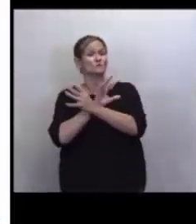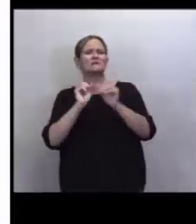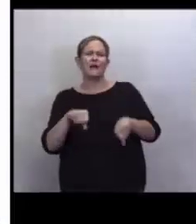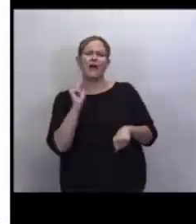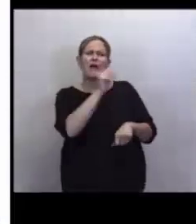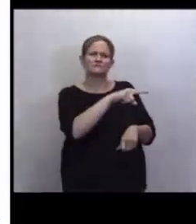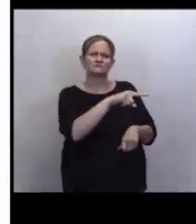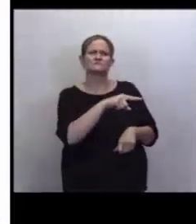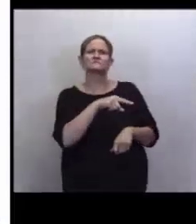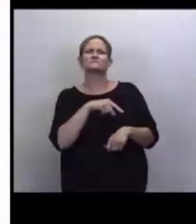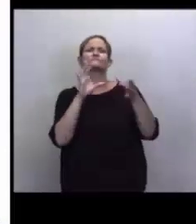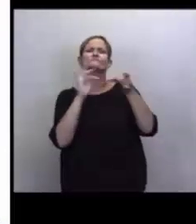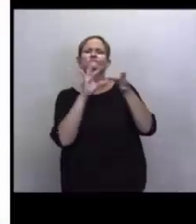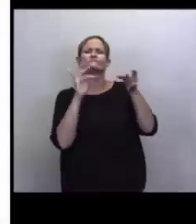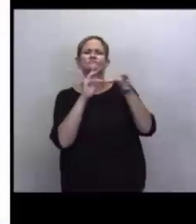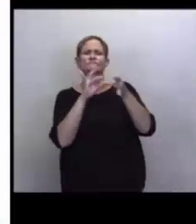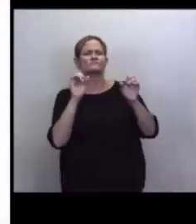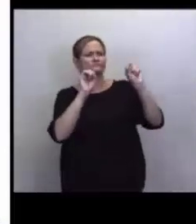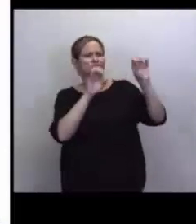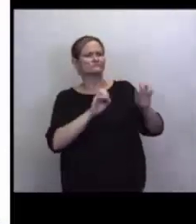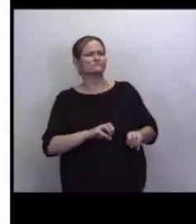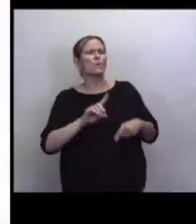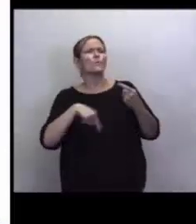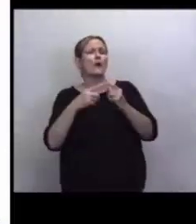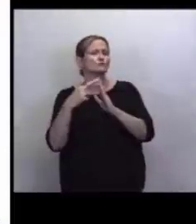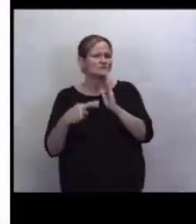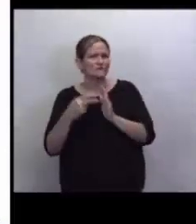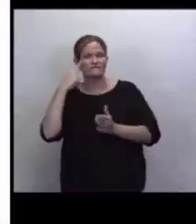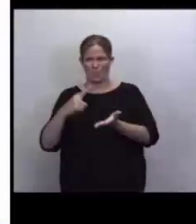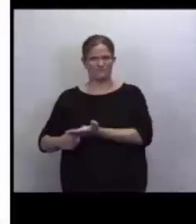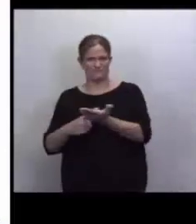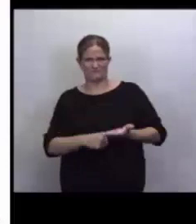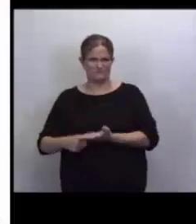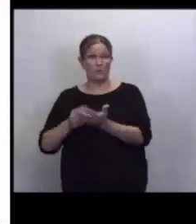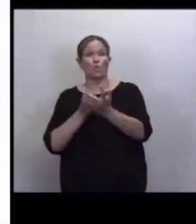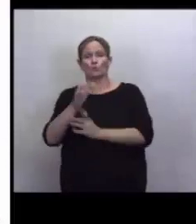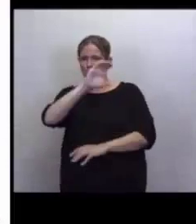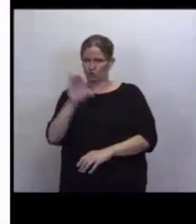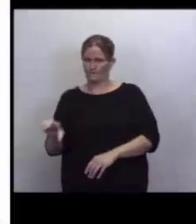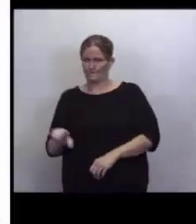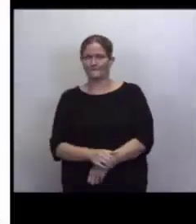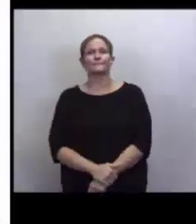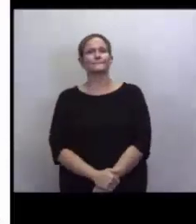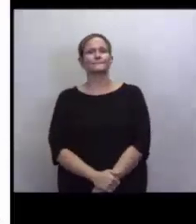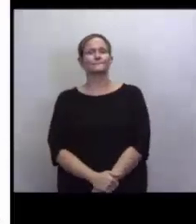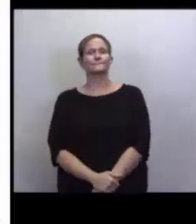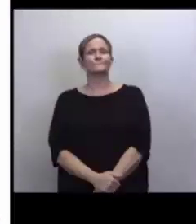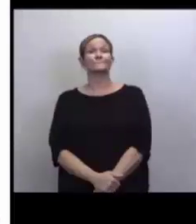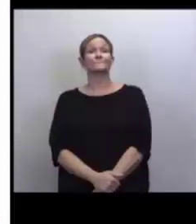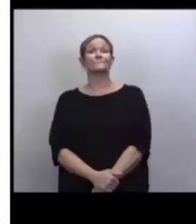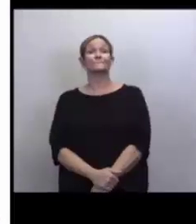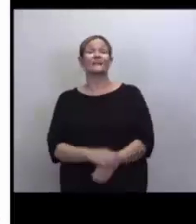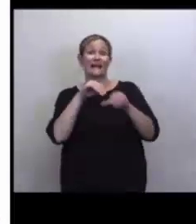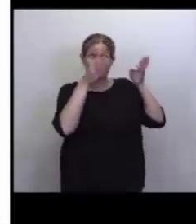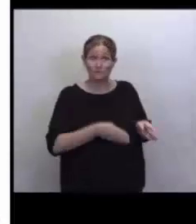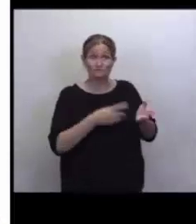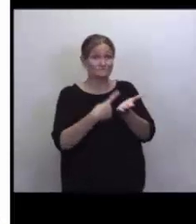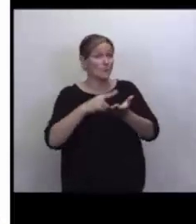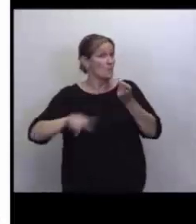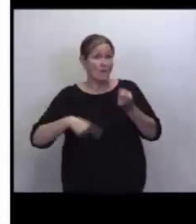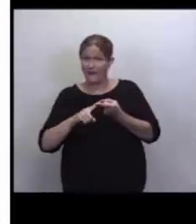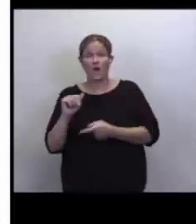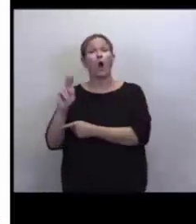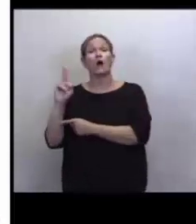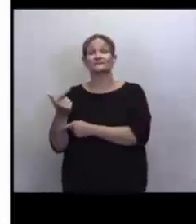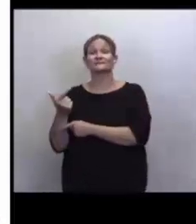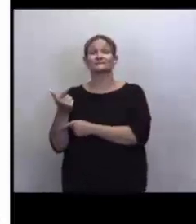orales cuando se inscriban en la audiencia de Zoom. La audiencia presencial tendrá lugar el día 18 de agosto